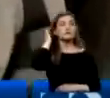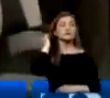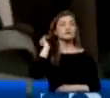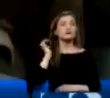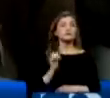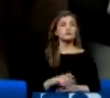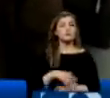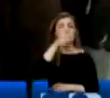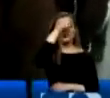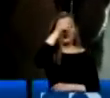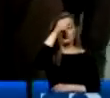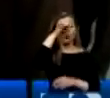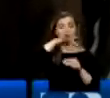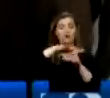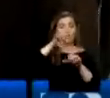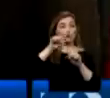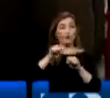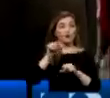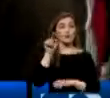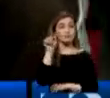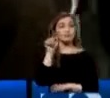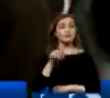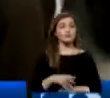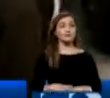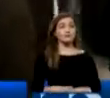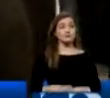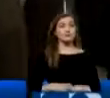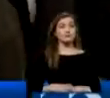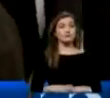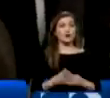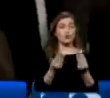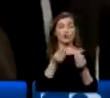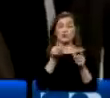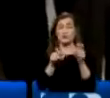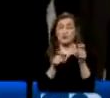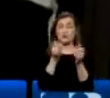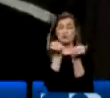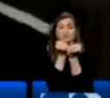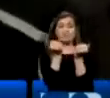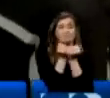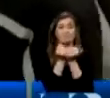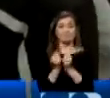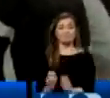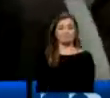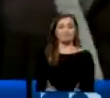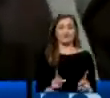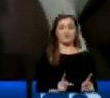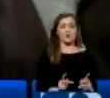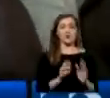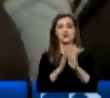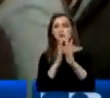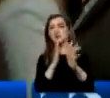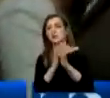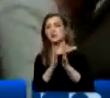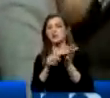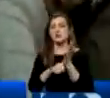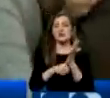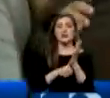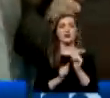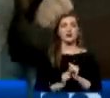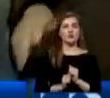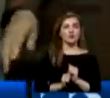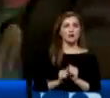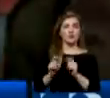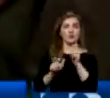este domingo. Como podemos ver, ya hay acumulación de gente aquí listas para poder sacar el documento personal. Acerquémonos a una